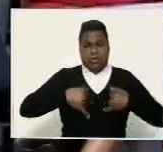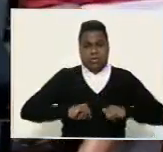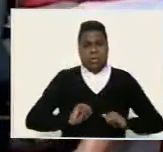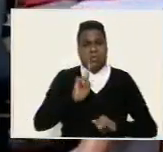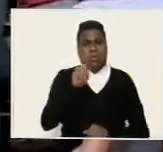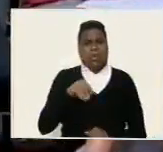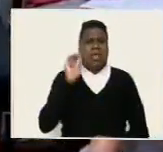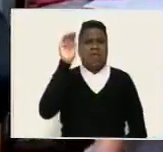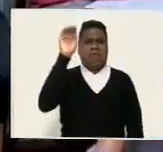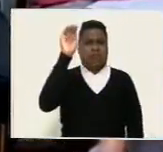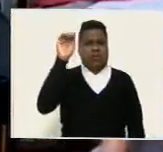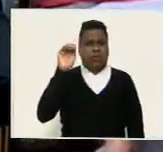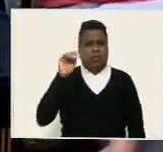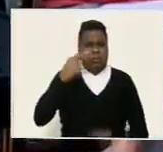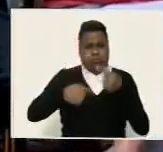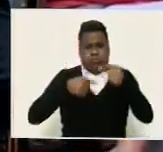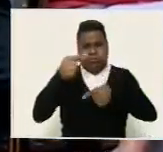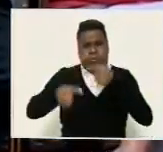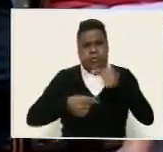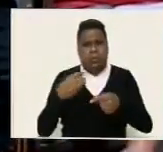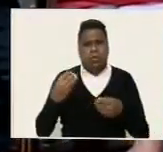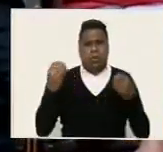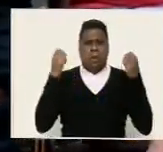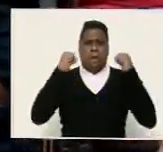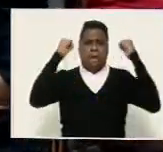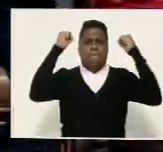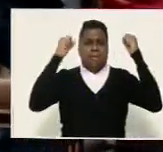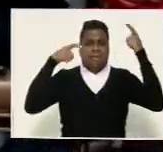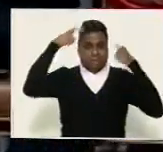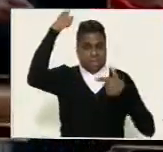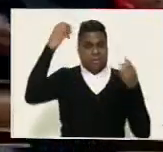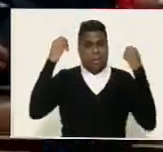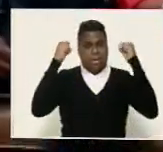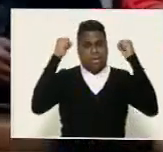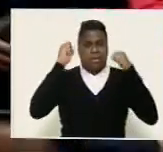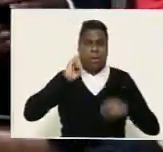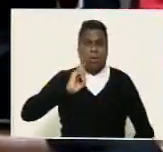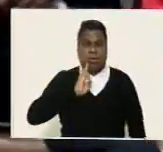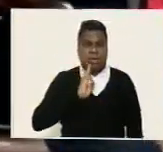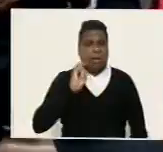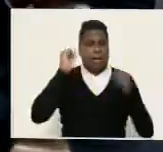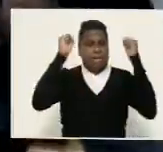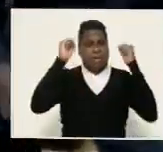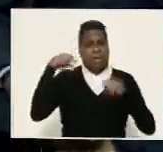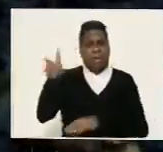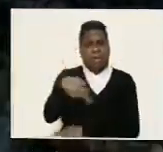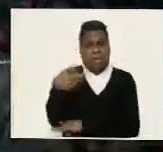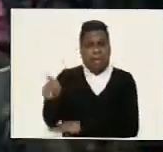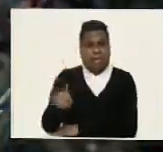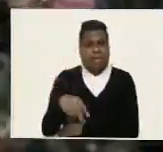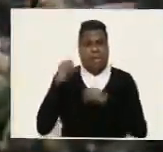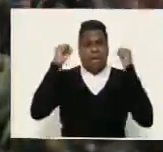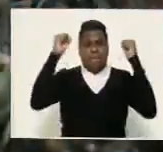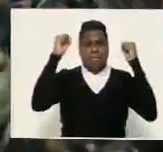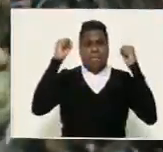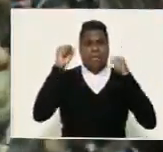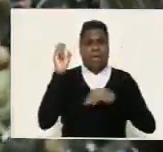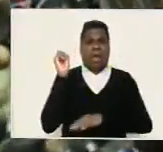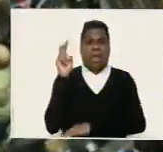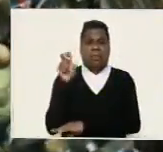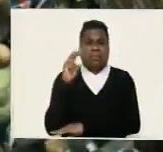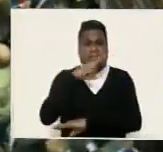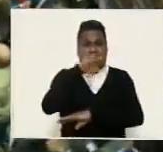generaciones futuras. ¡Que viva Chávez! ¡Que viva Bolívar! ¡Que viva la patria! ¡Que viva la Asamblea